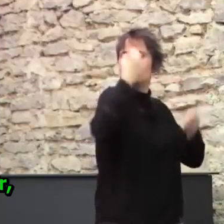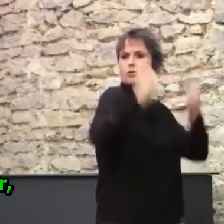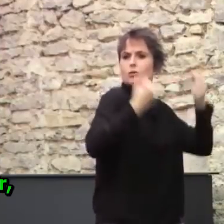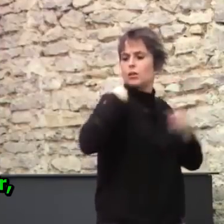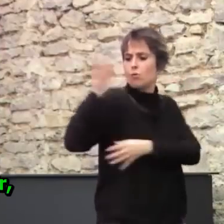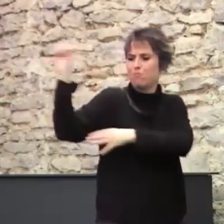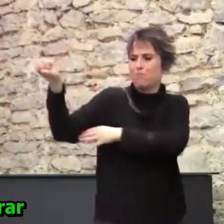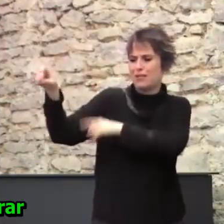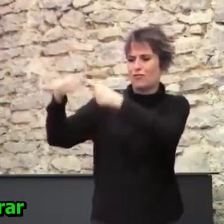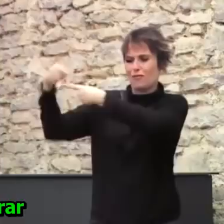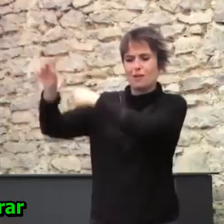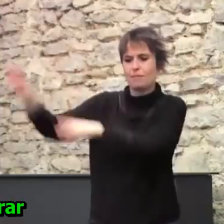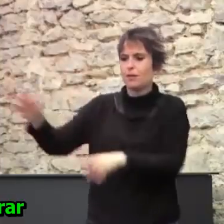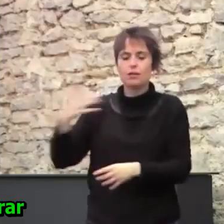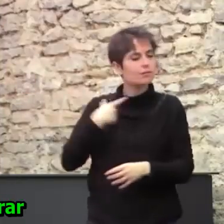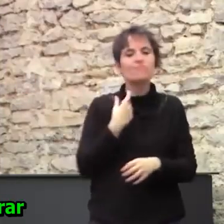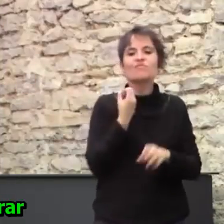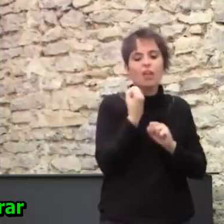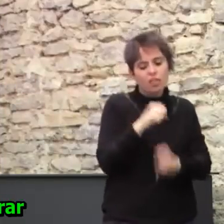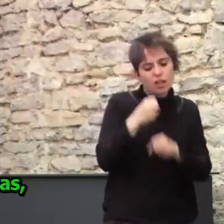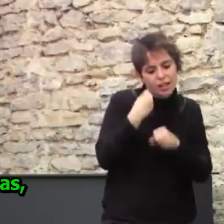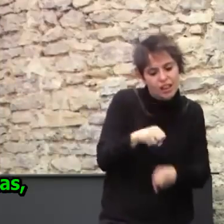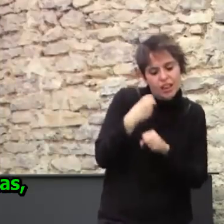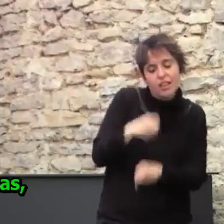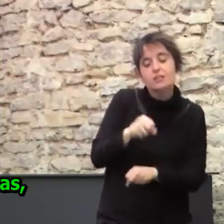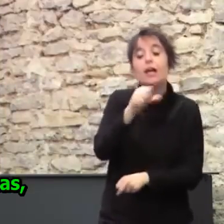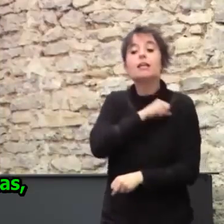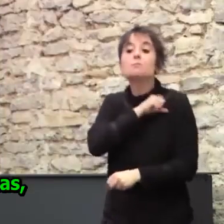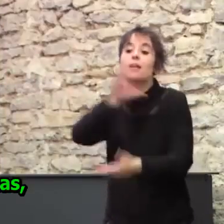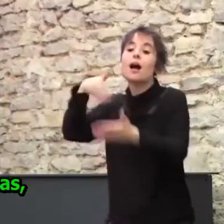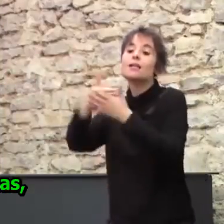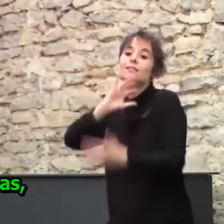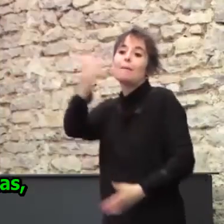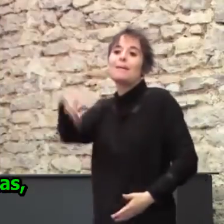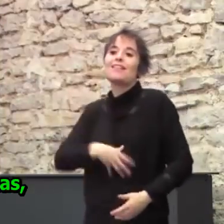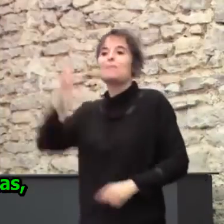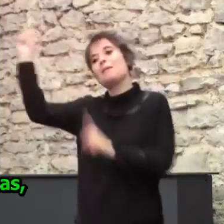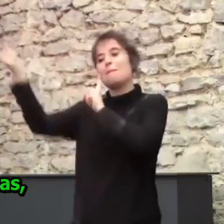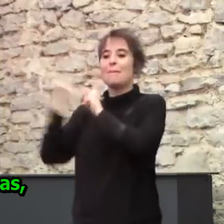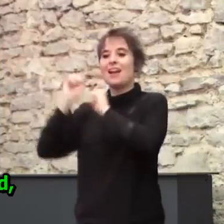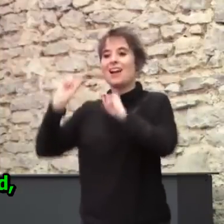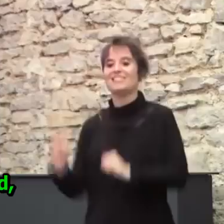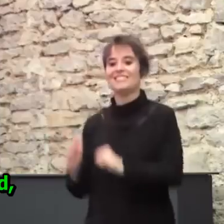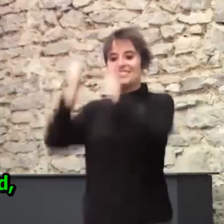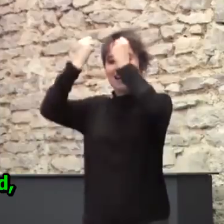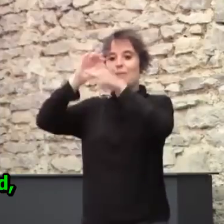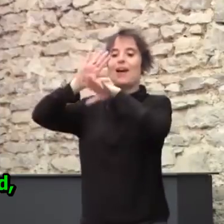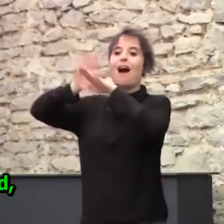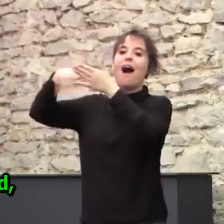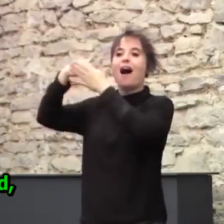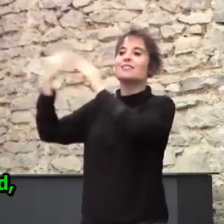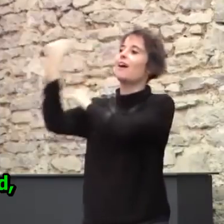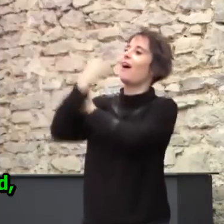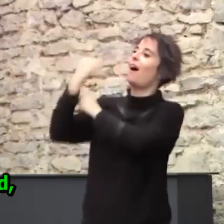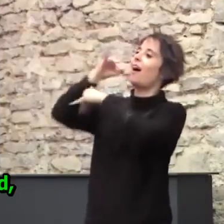esta gentuza, ¿no? Cenicienta prefiere quedarse a esperar a que alguien le solucione sus problemas, a que alguien la mantenga, a que alguien se ocupe